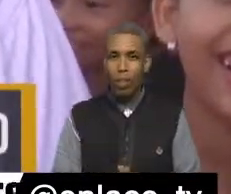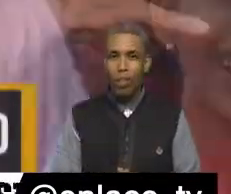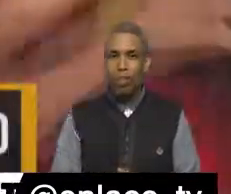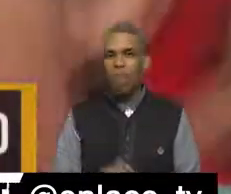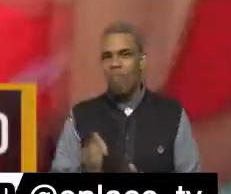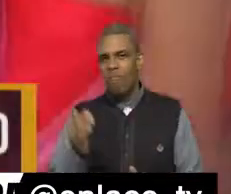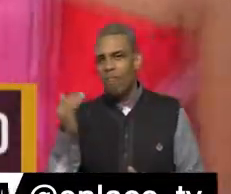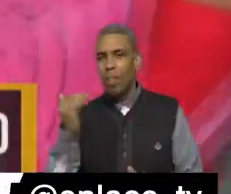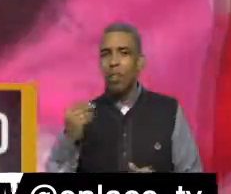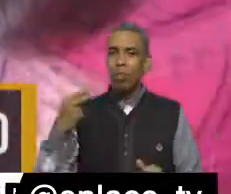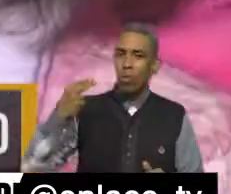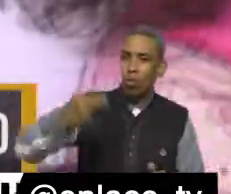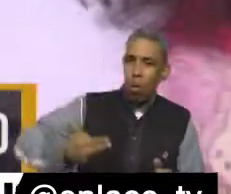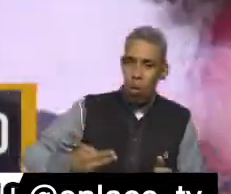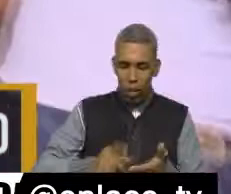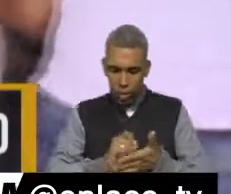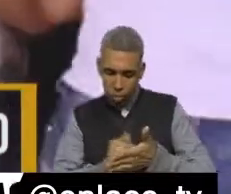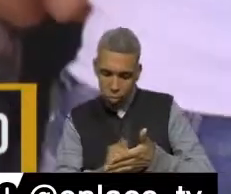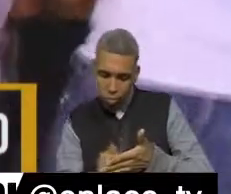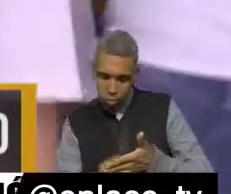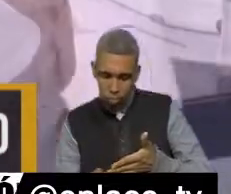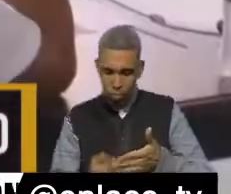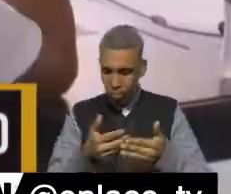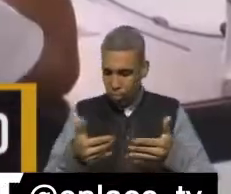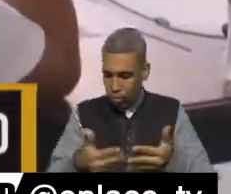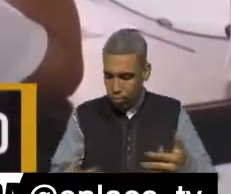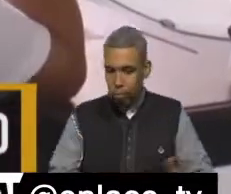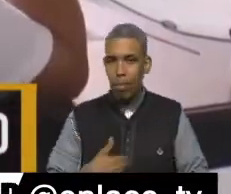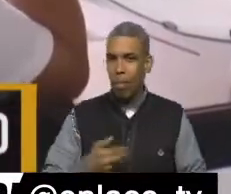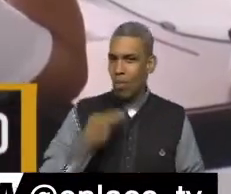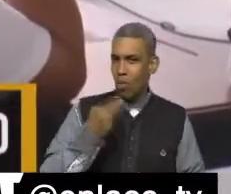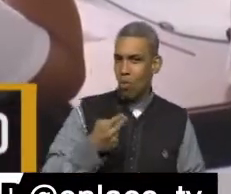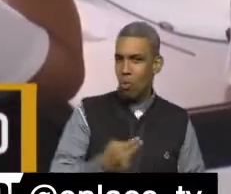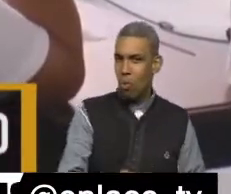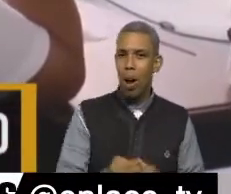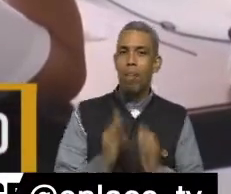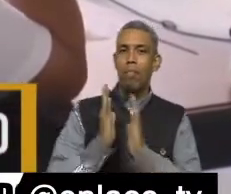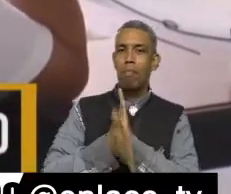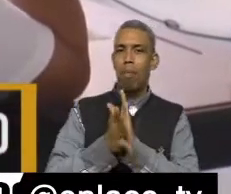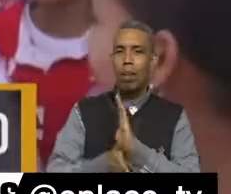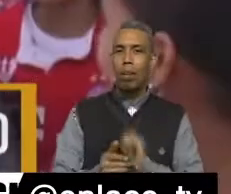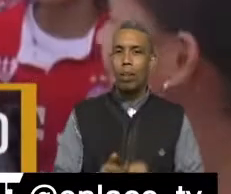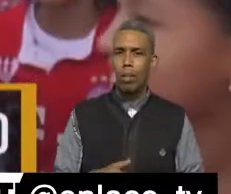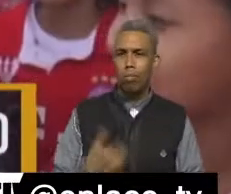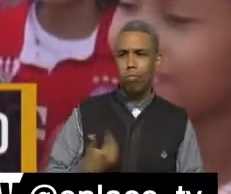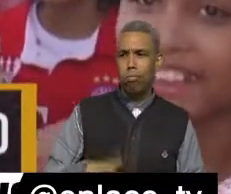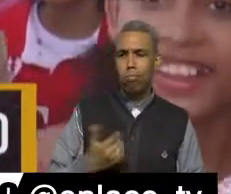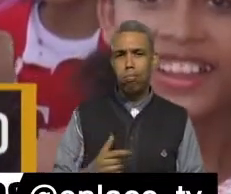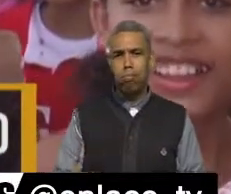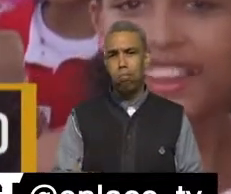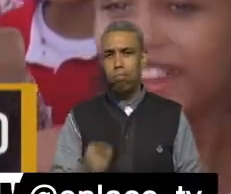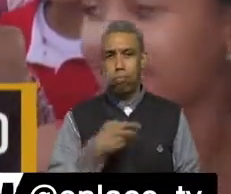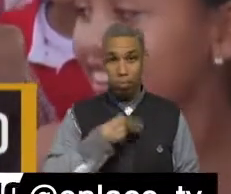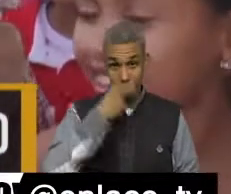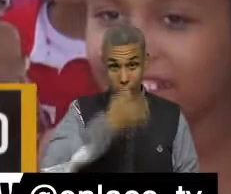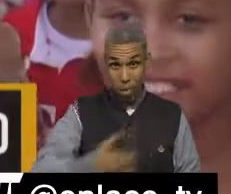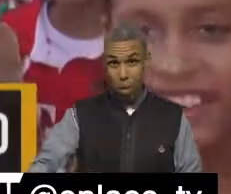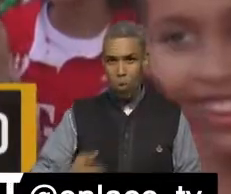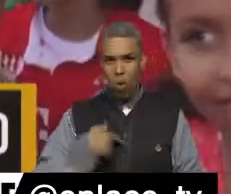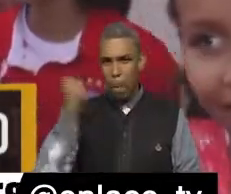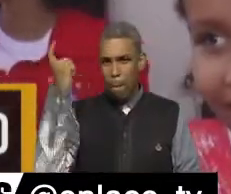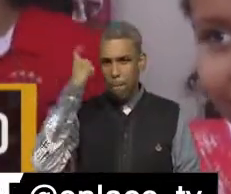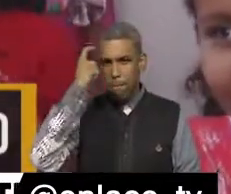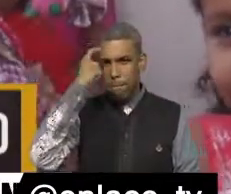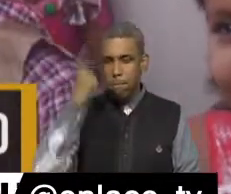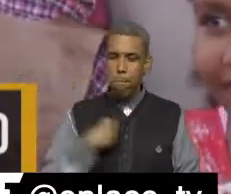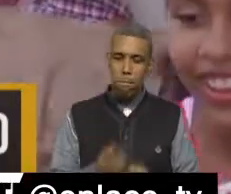las historias durante este año. Podemos decir que son chicos con mucho talento, mucha espontaneidad, y que a pesar de todo, de las